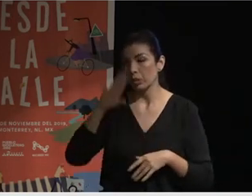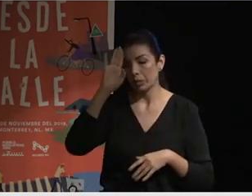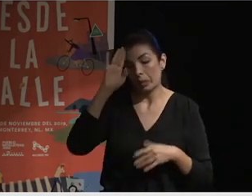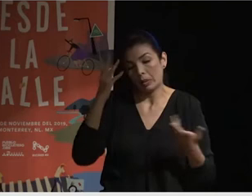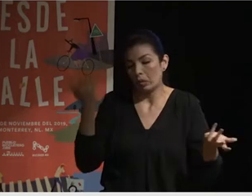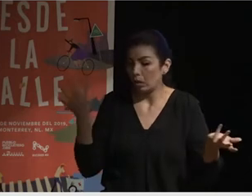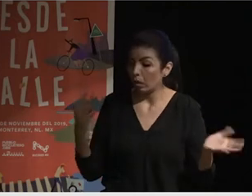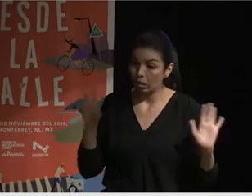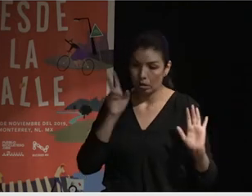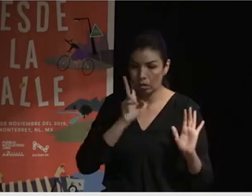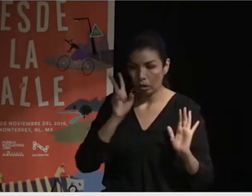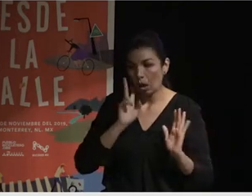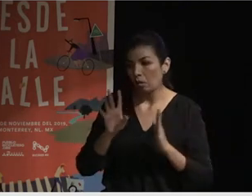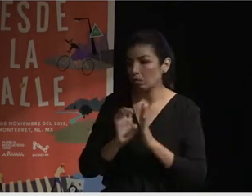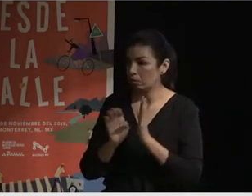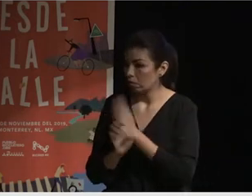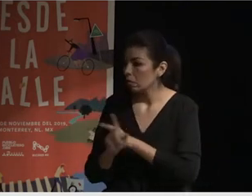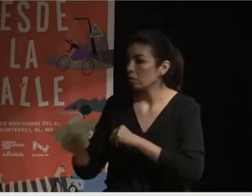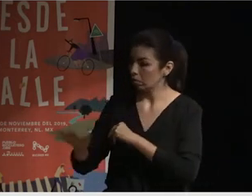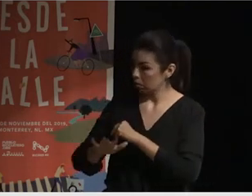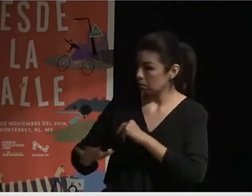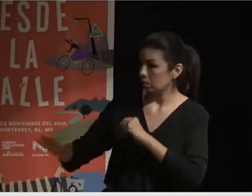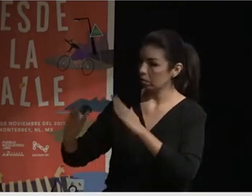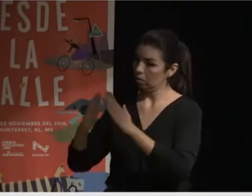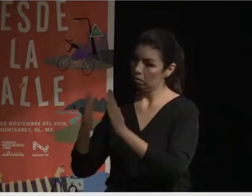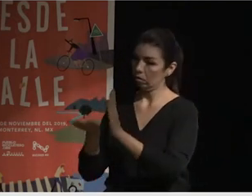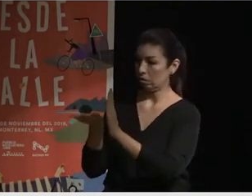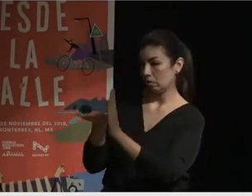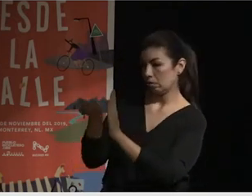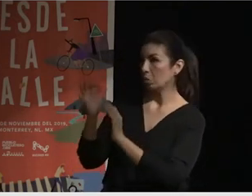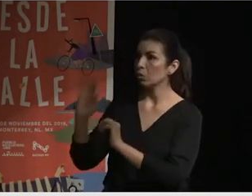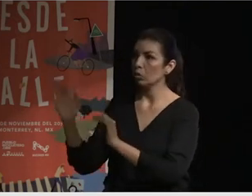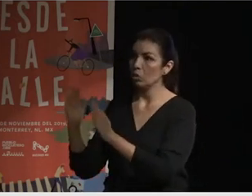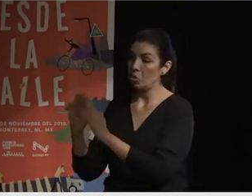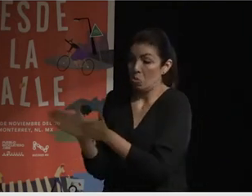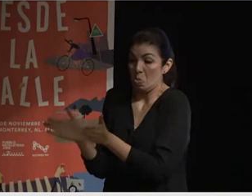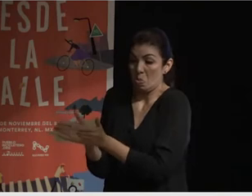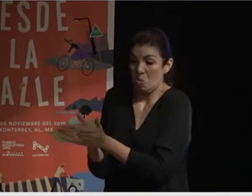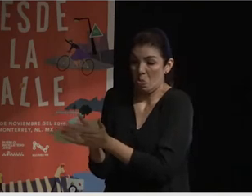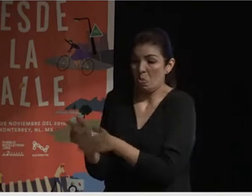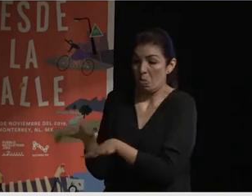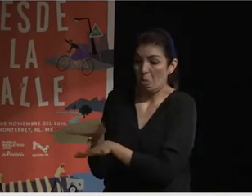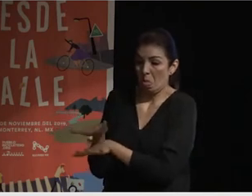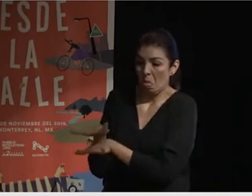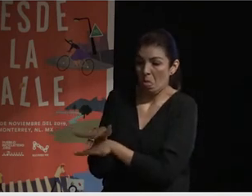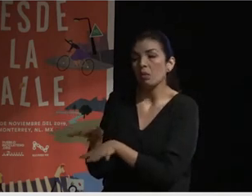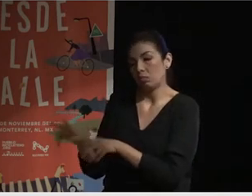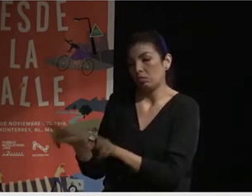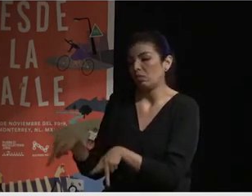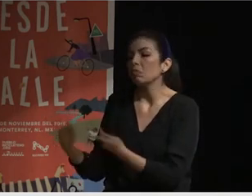pagar cosas. Se pueden dar perversiones. Ahora, hay cosas interesantes en materia de ecología,